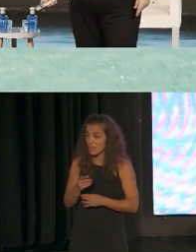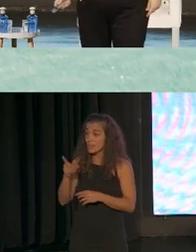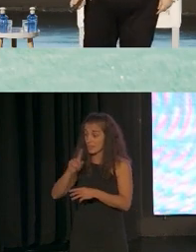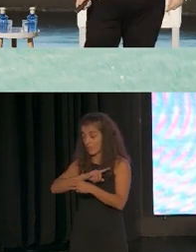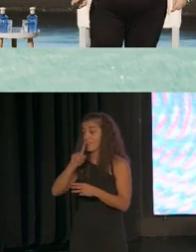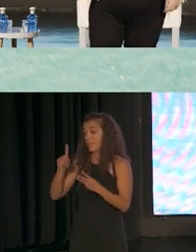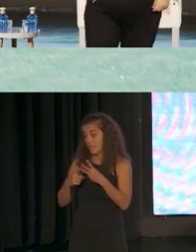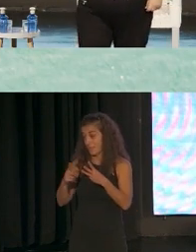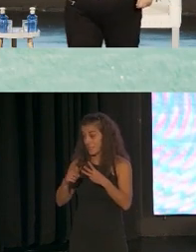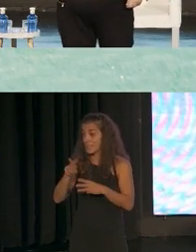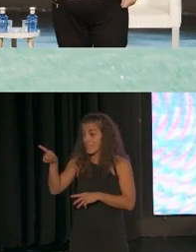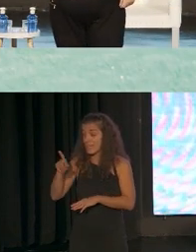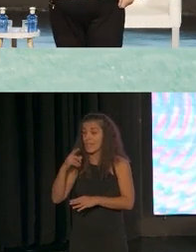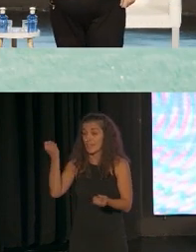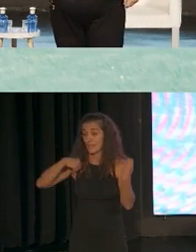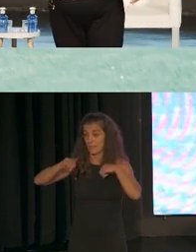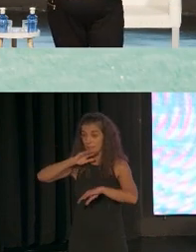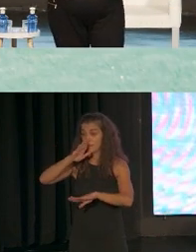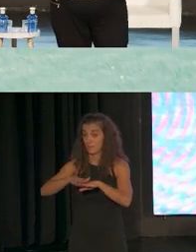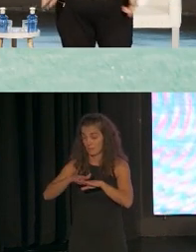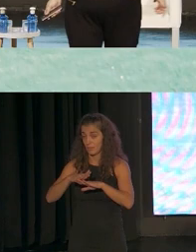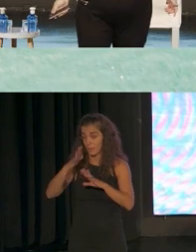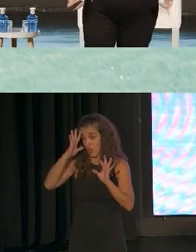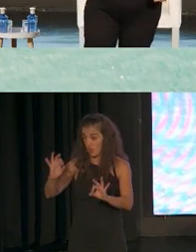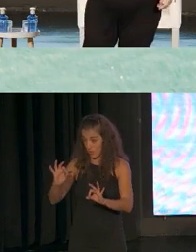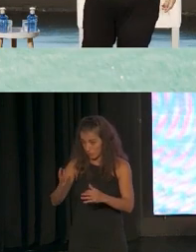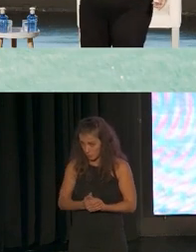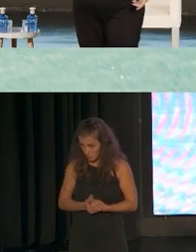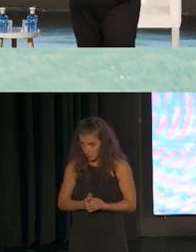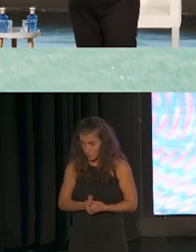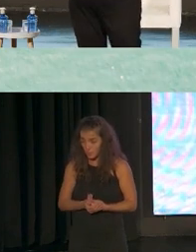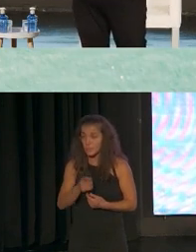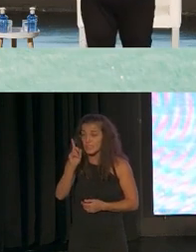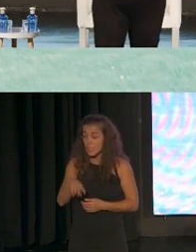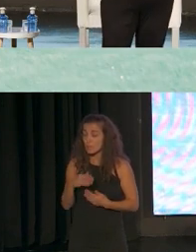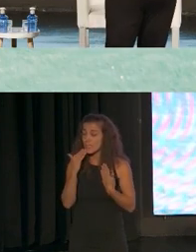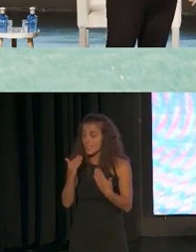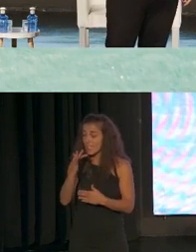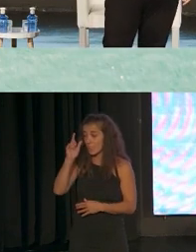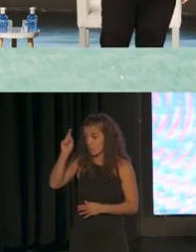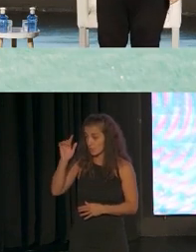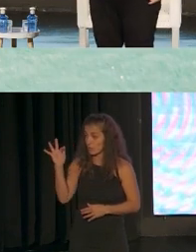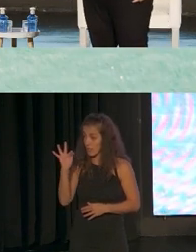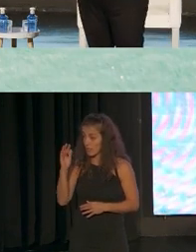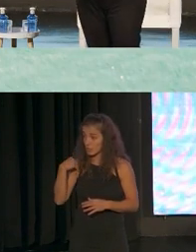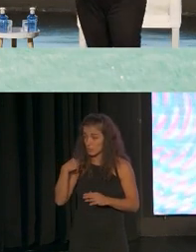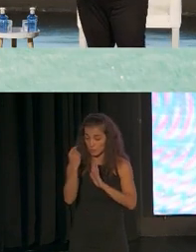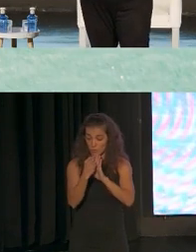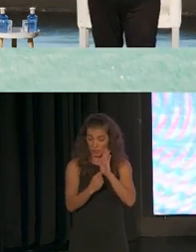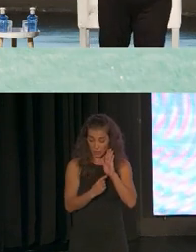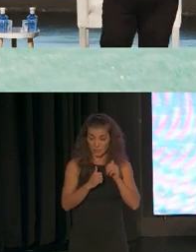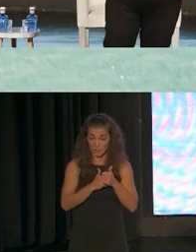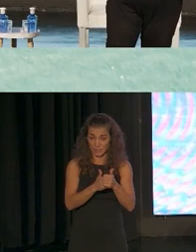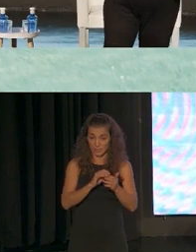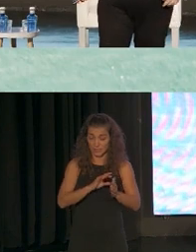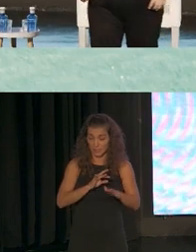en consecuencia Y bueno pues también gracias a que Francisco hizo todo este itinerario con